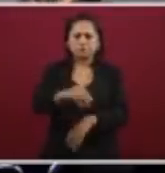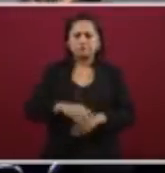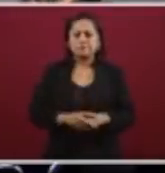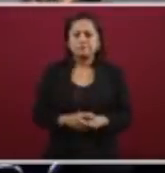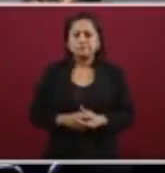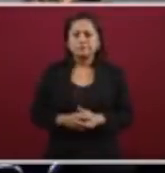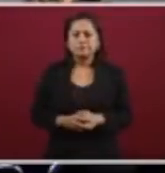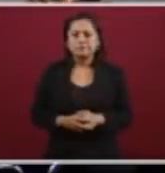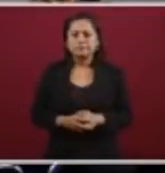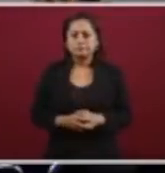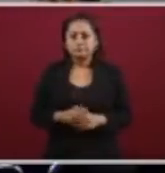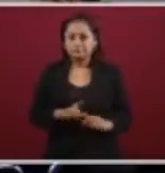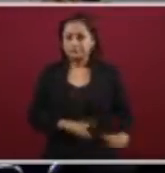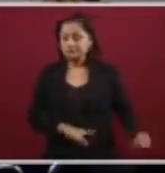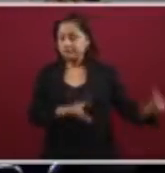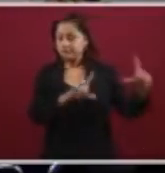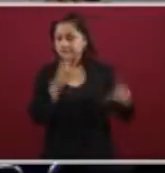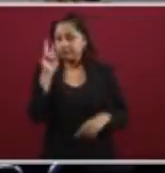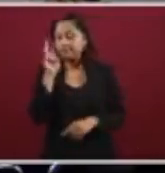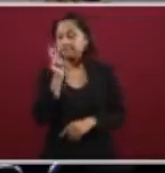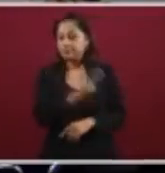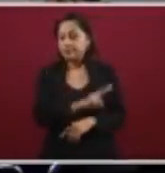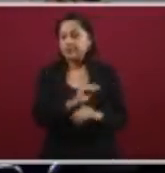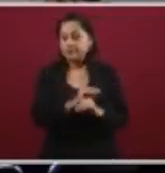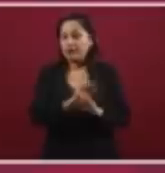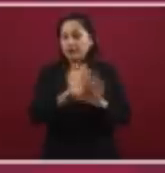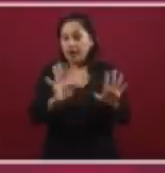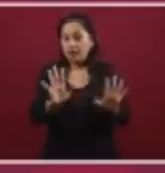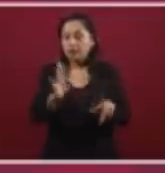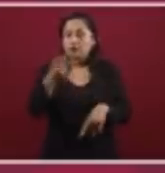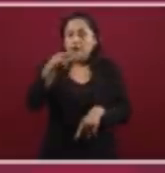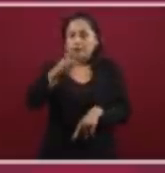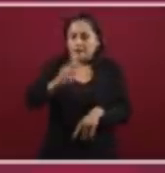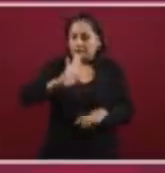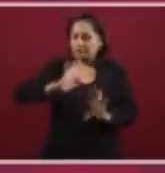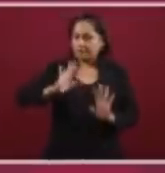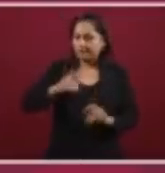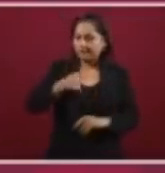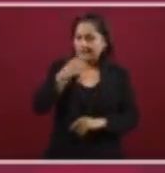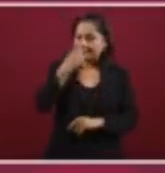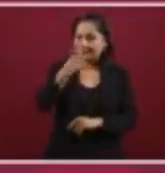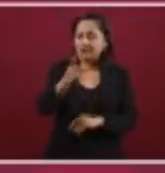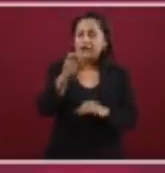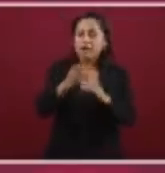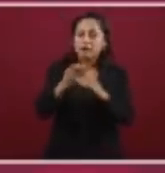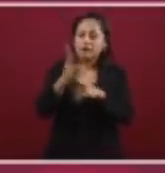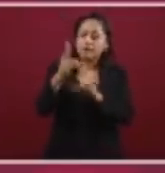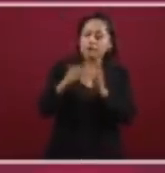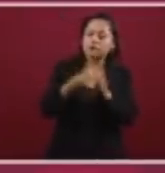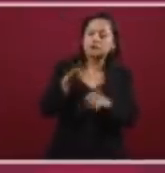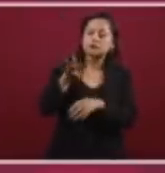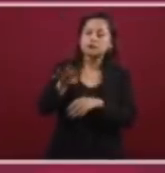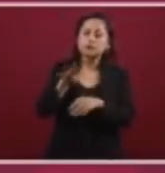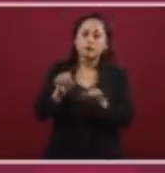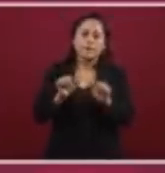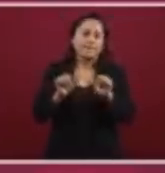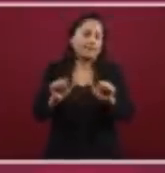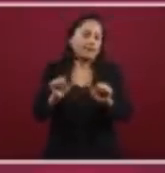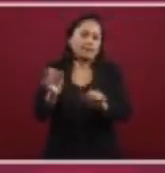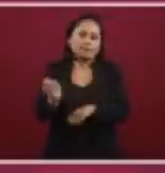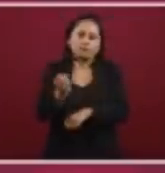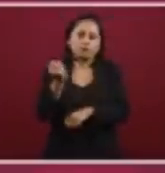aquí aclaró hemos corrido con suerte y espero que así terminemos